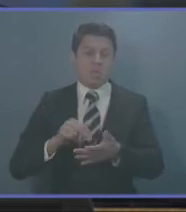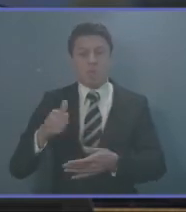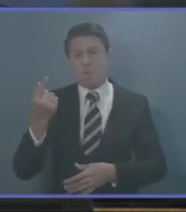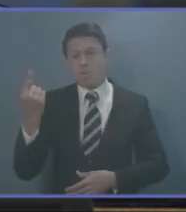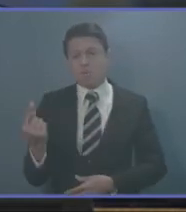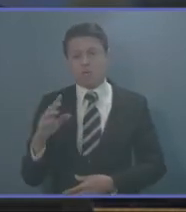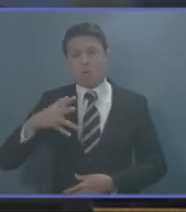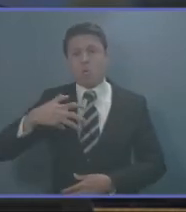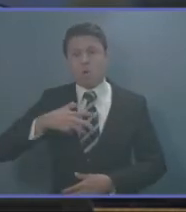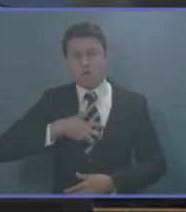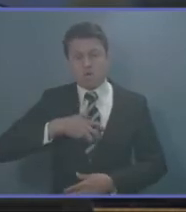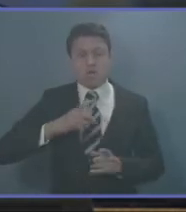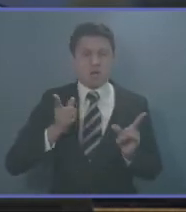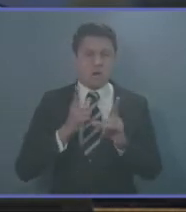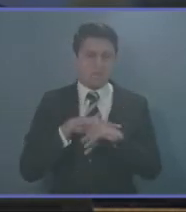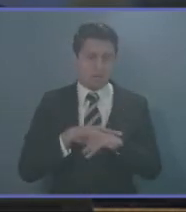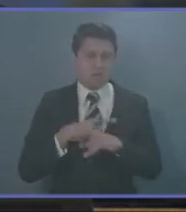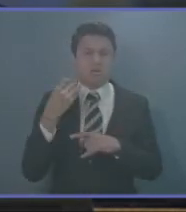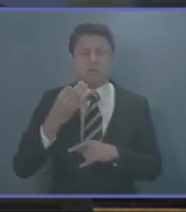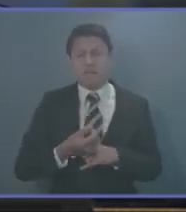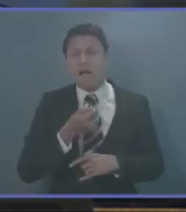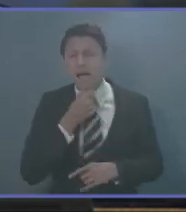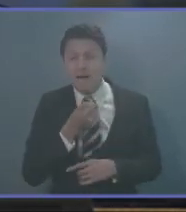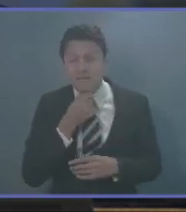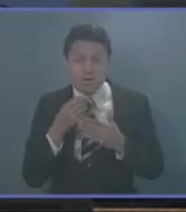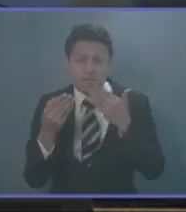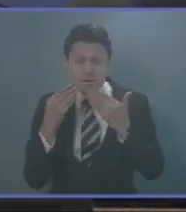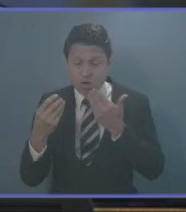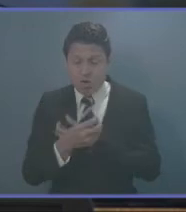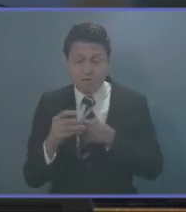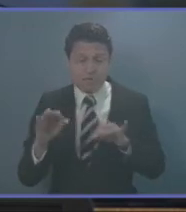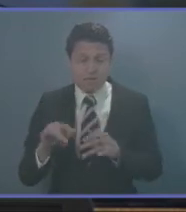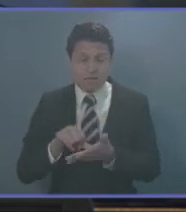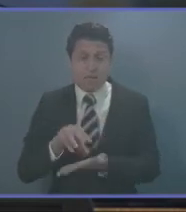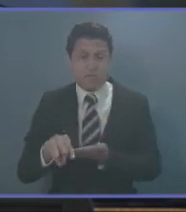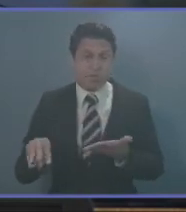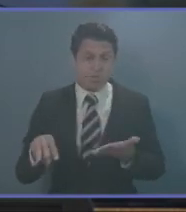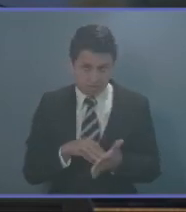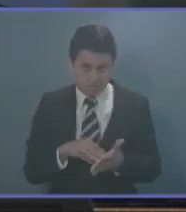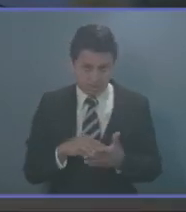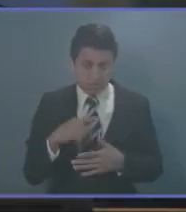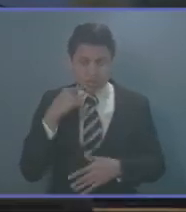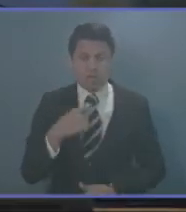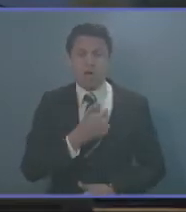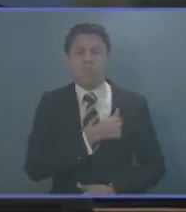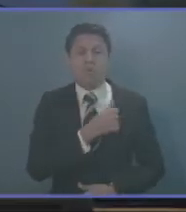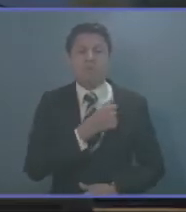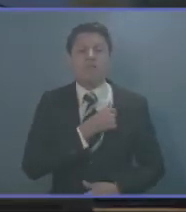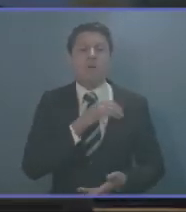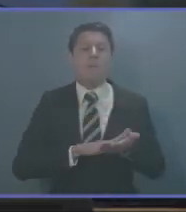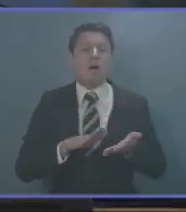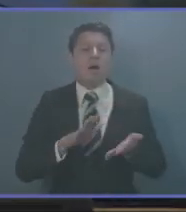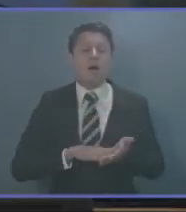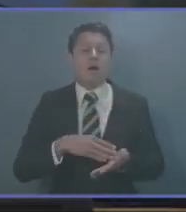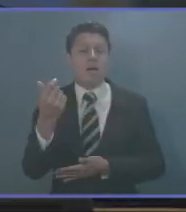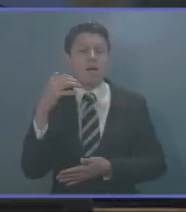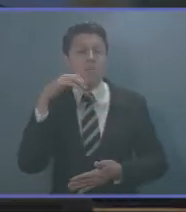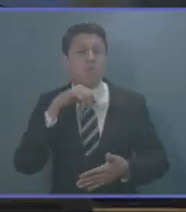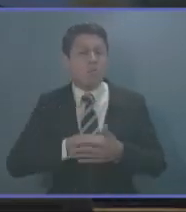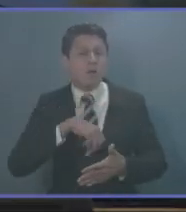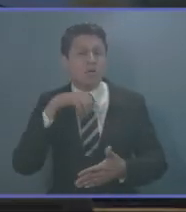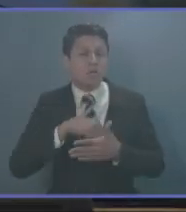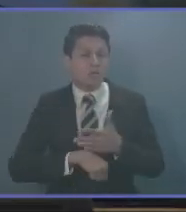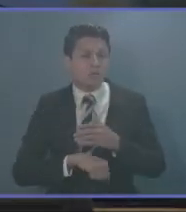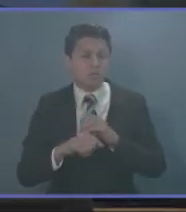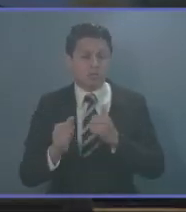siguientes al hecho de que se trate. El incumplimiento de esta obligación hará responsable al sujeto del impuesto al pago de los mismos, salvo